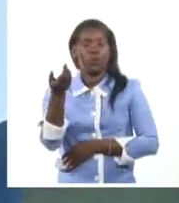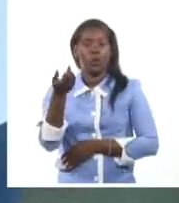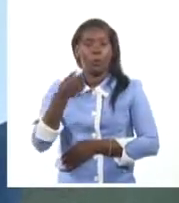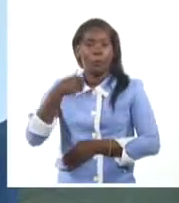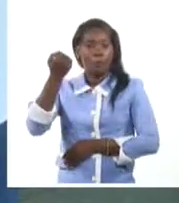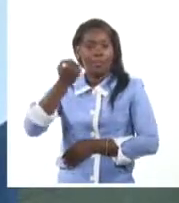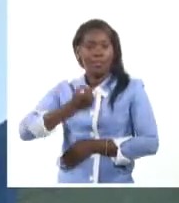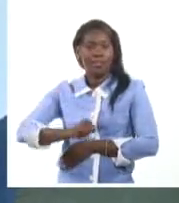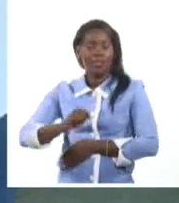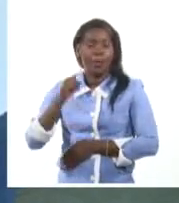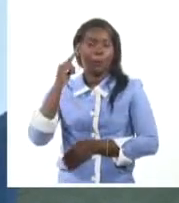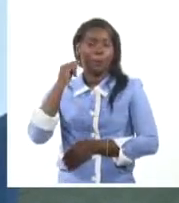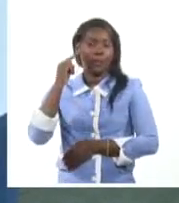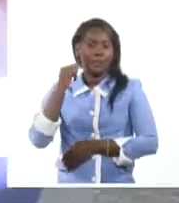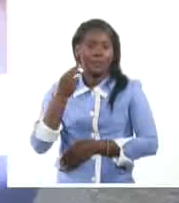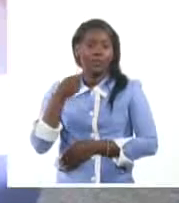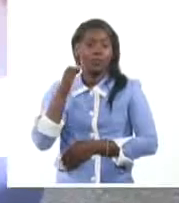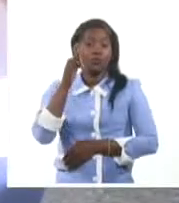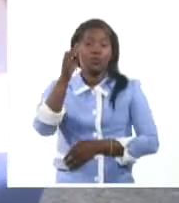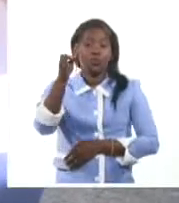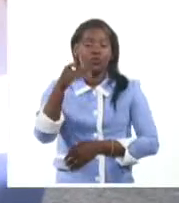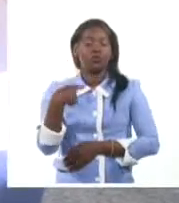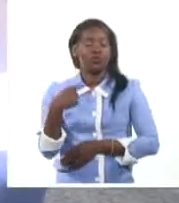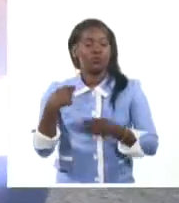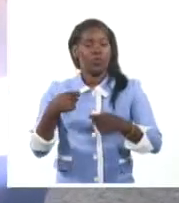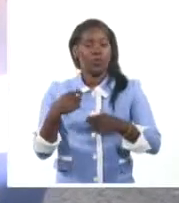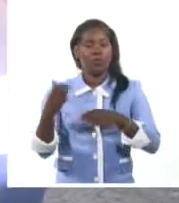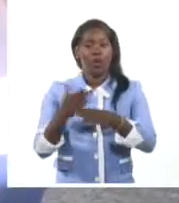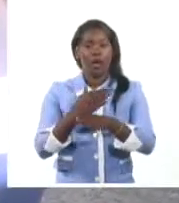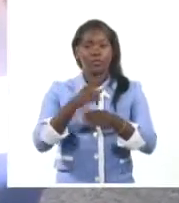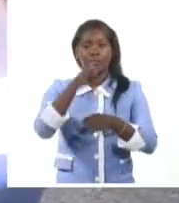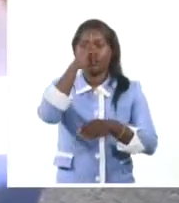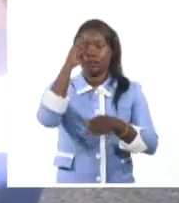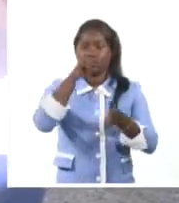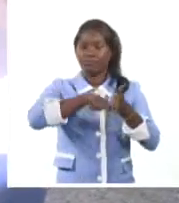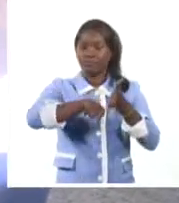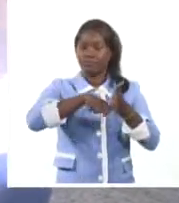futuras generaciones, es preciso que lo hagamos. Esto es un acto de madurez